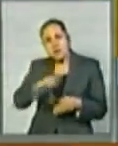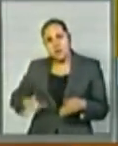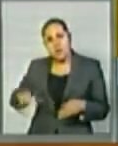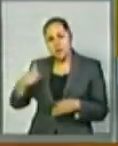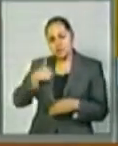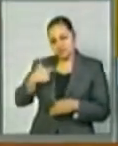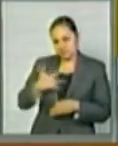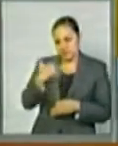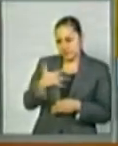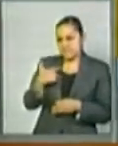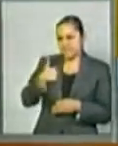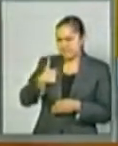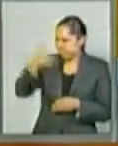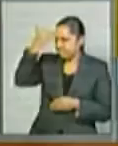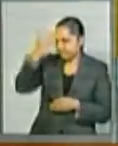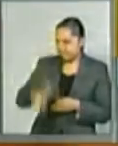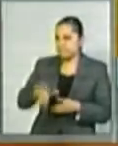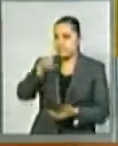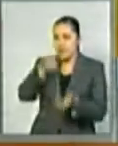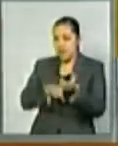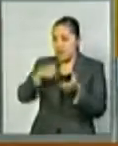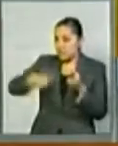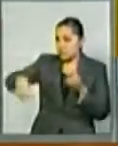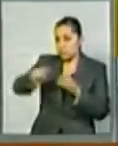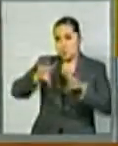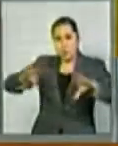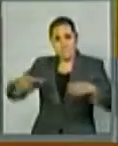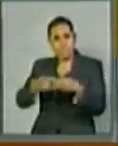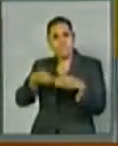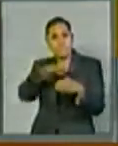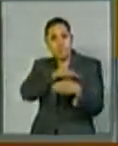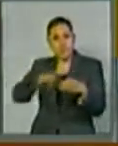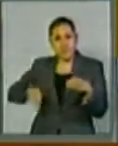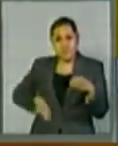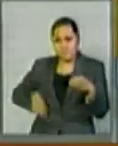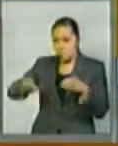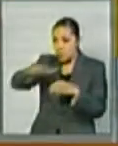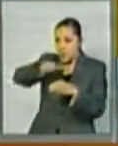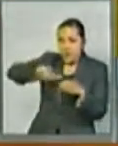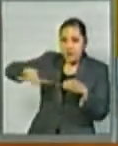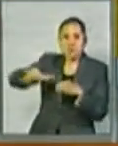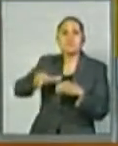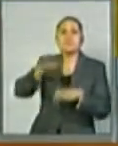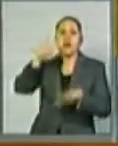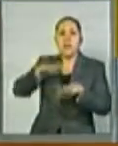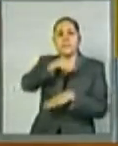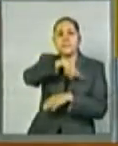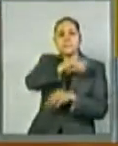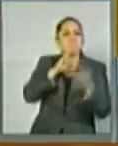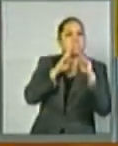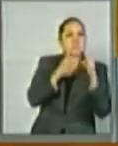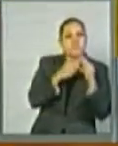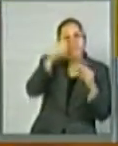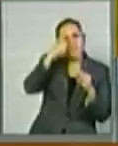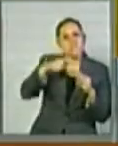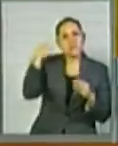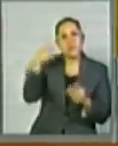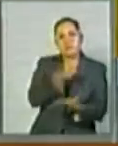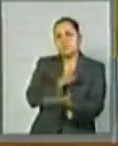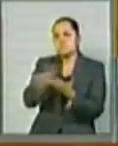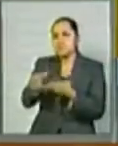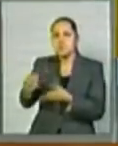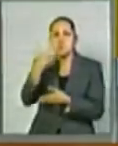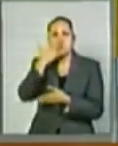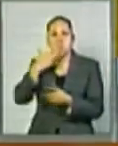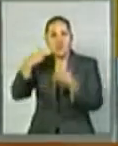municipio es el eslabón más débil y que desafortunadamente es la presa más fácil para el crimen organizado. Vemos